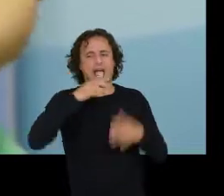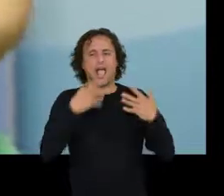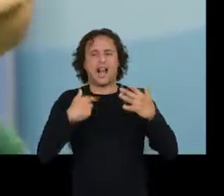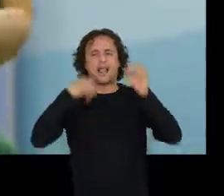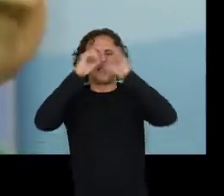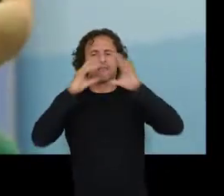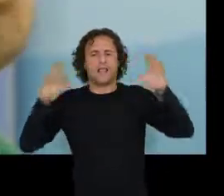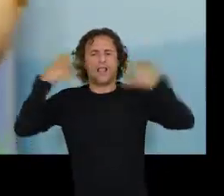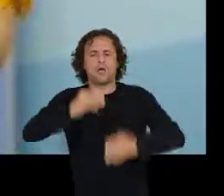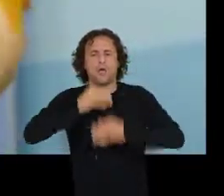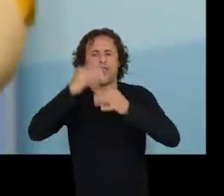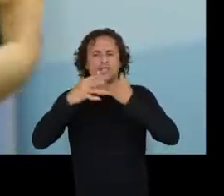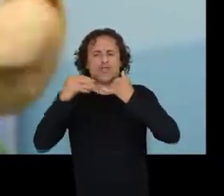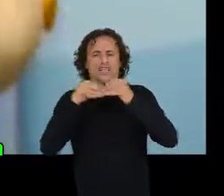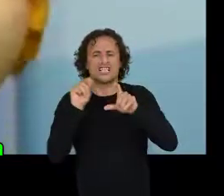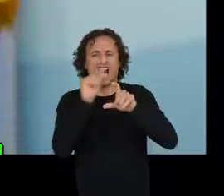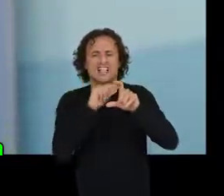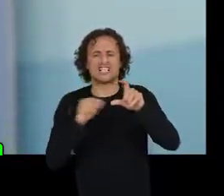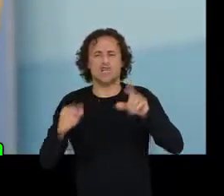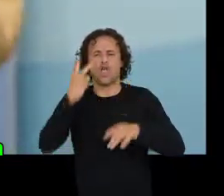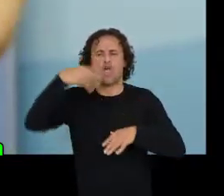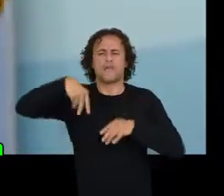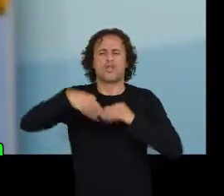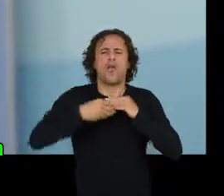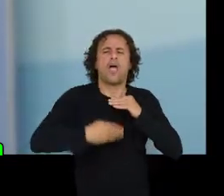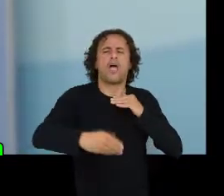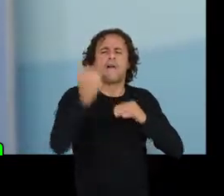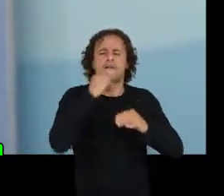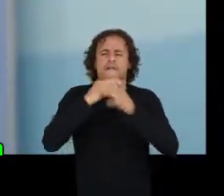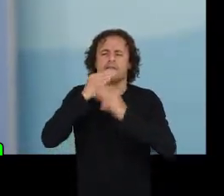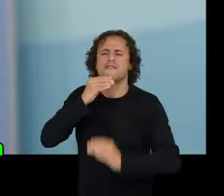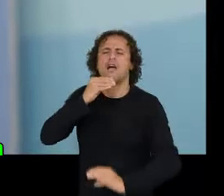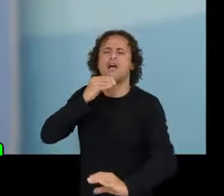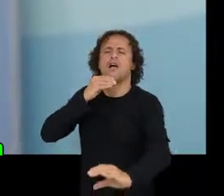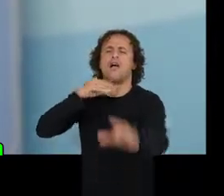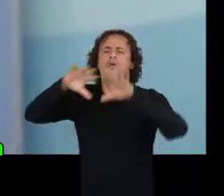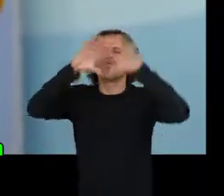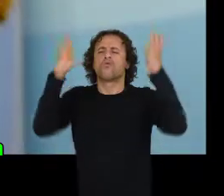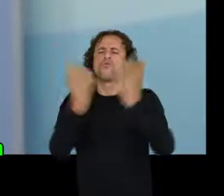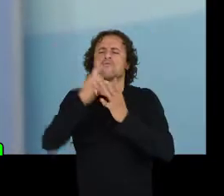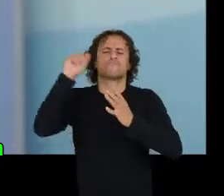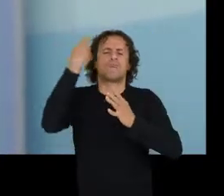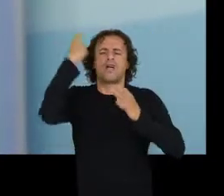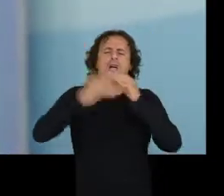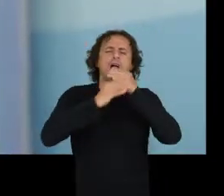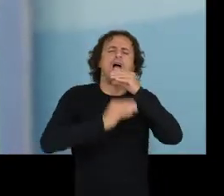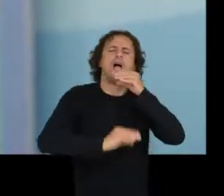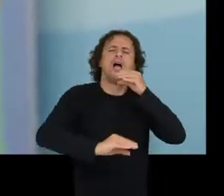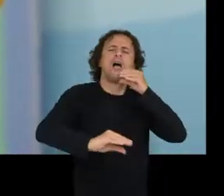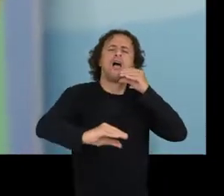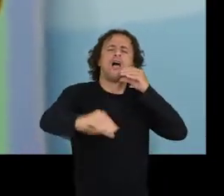de salchichón de 2 metros de longo. Ai, o bocadillo de salchichón máis longo do mundo.